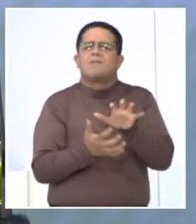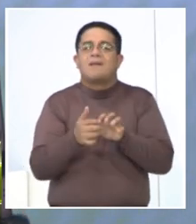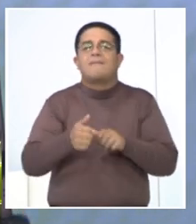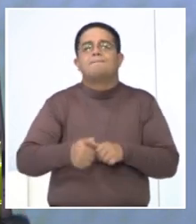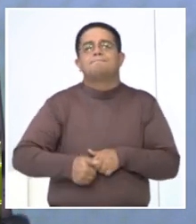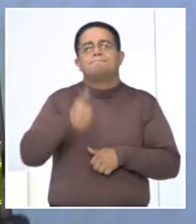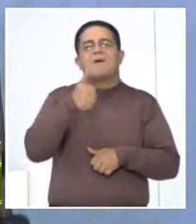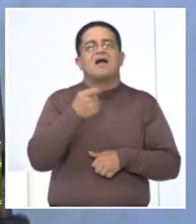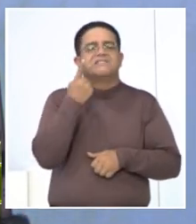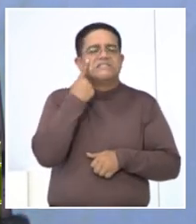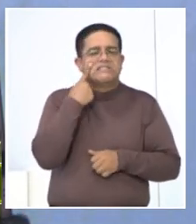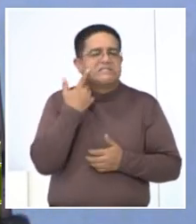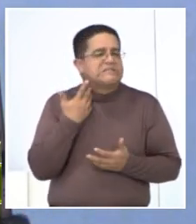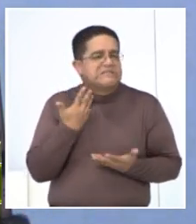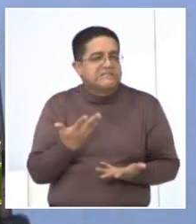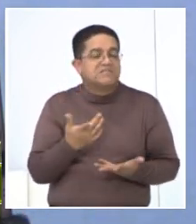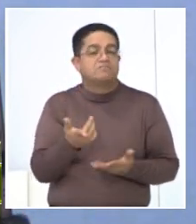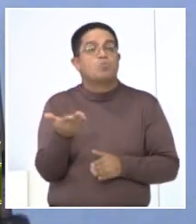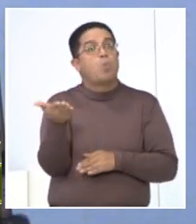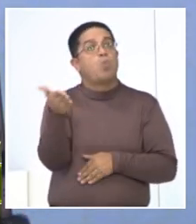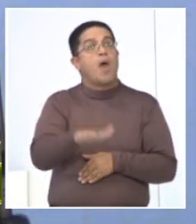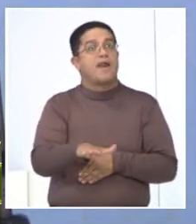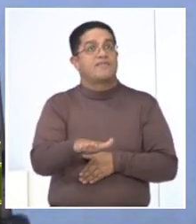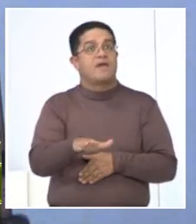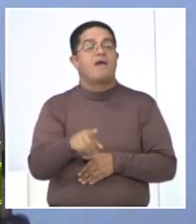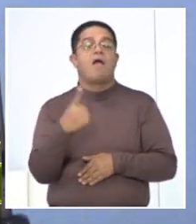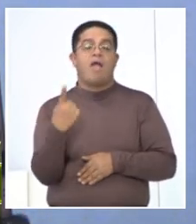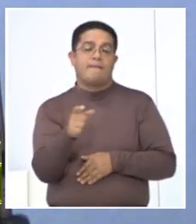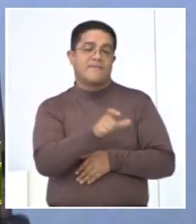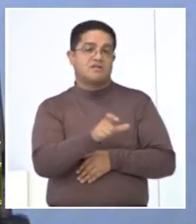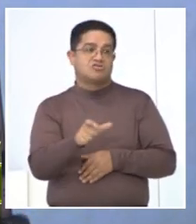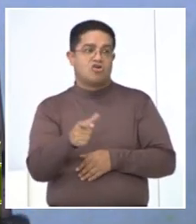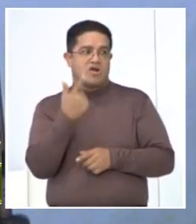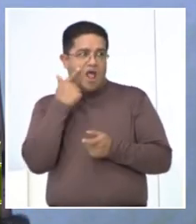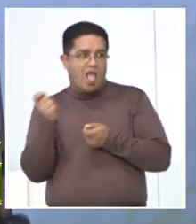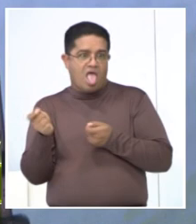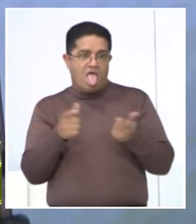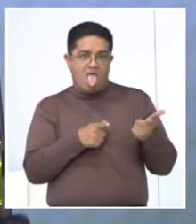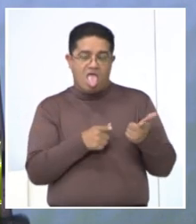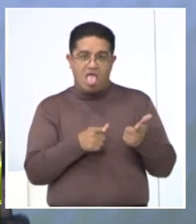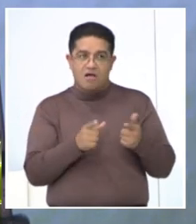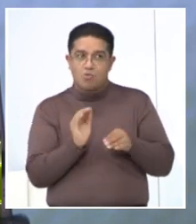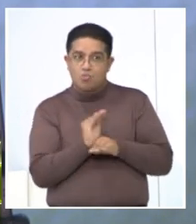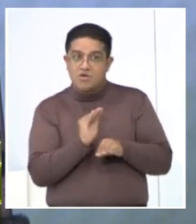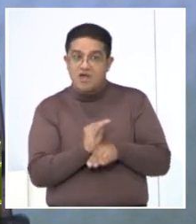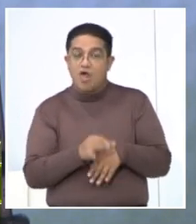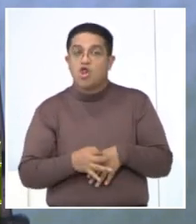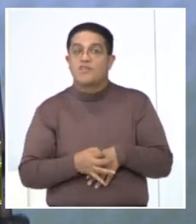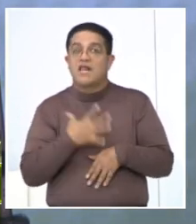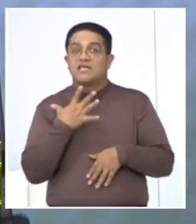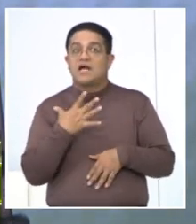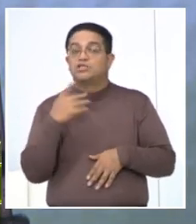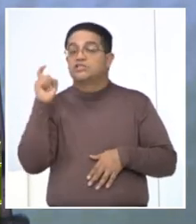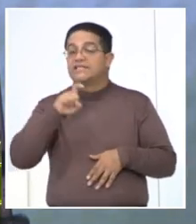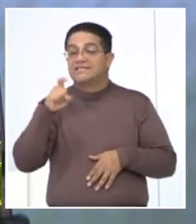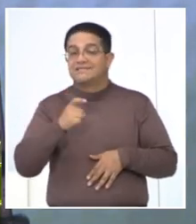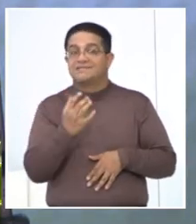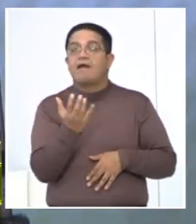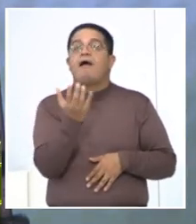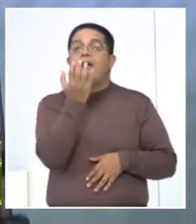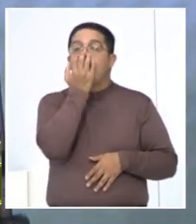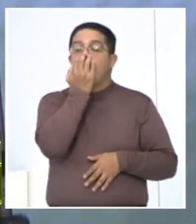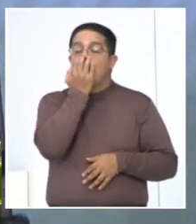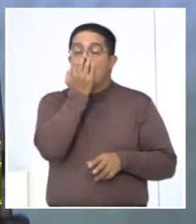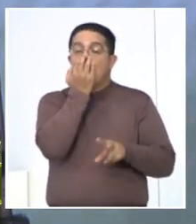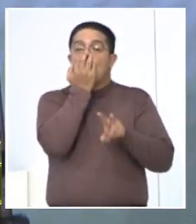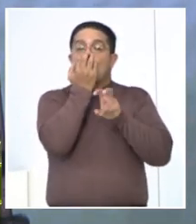más significativa es la muerte. Hay pacientes que incluso llegan a la unidad de cuidados intermedios o intensivos que necesitan ventilación mecánica, hay